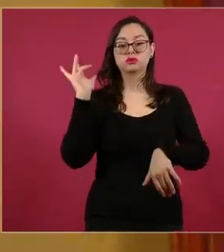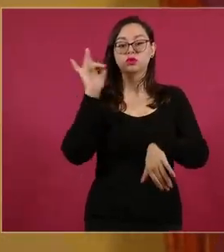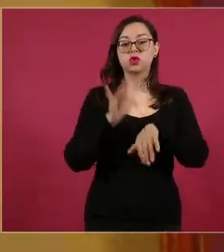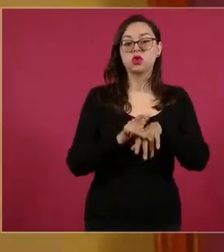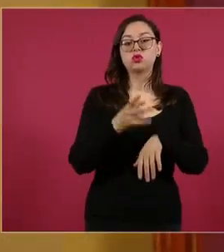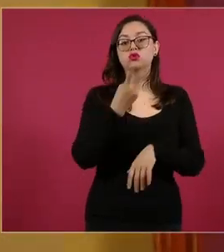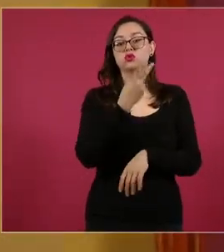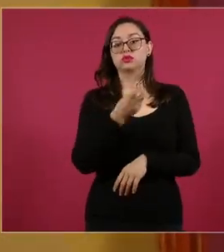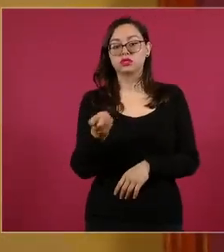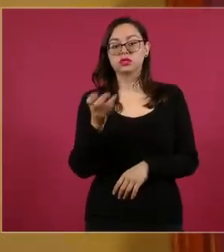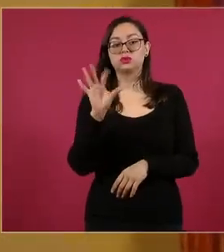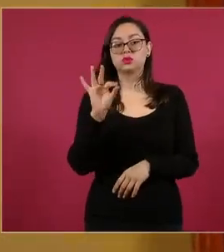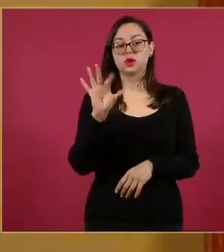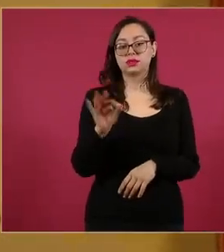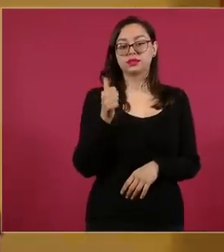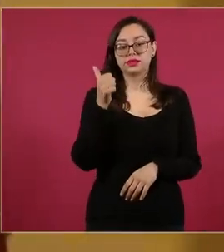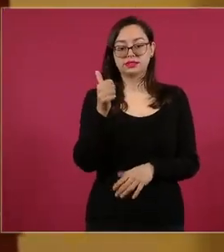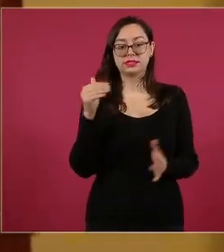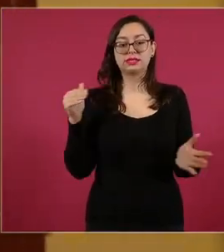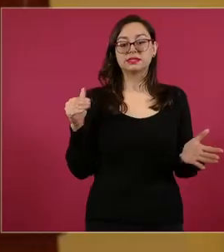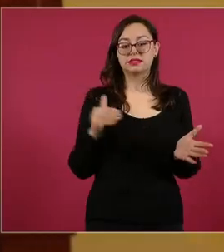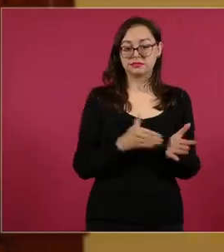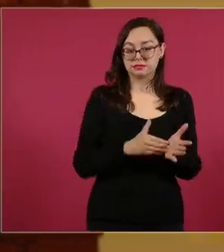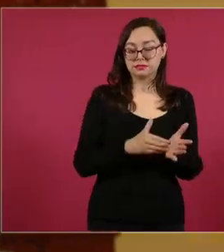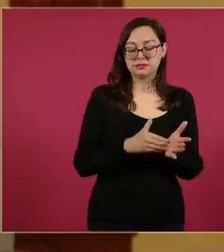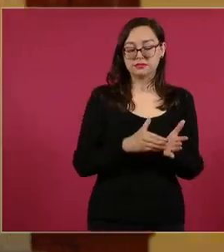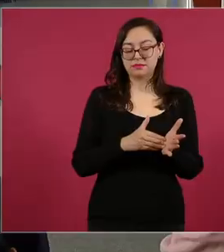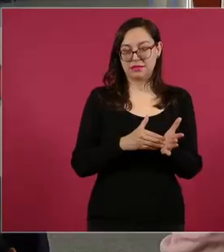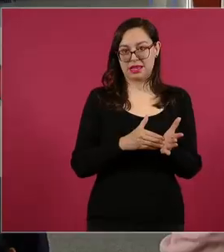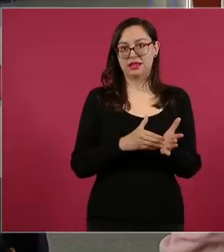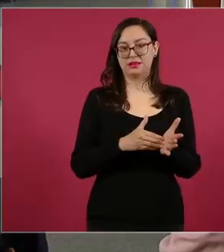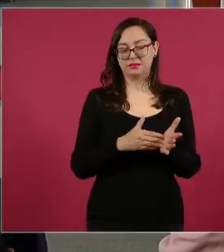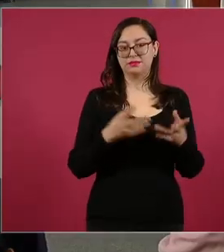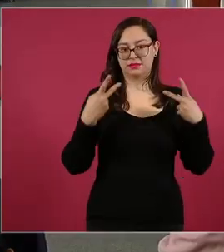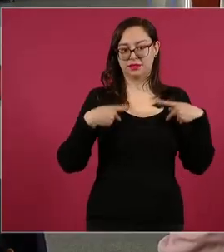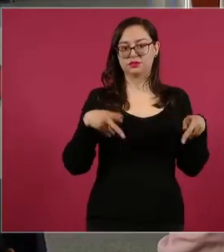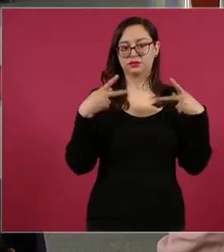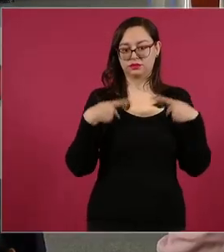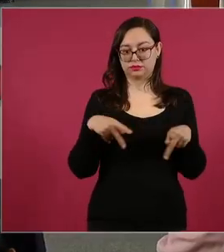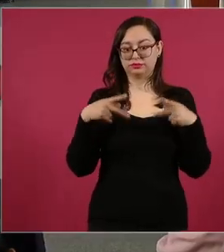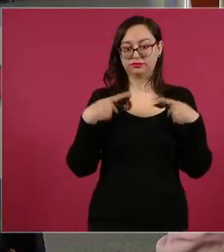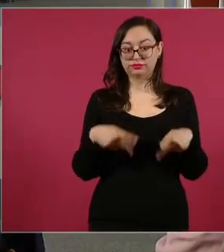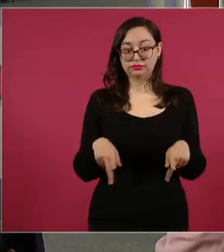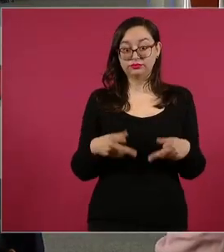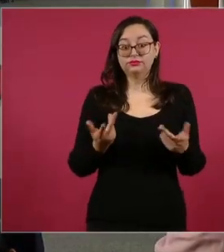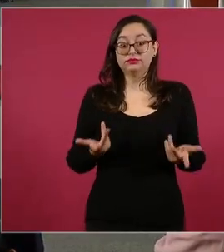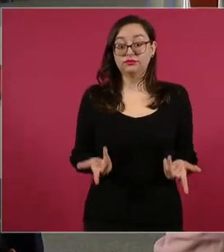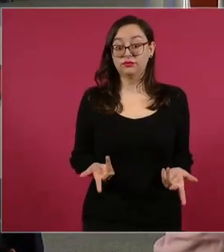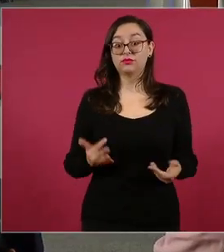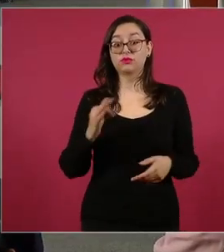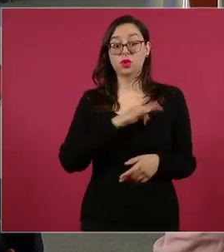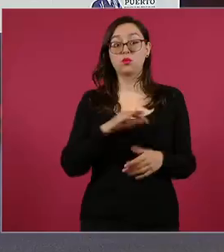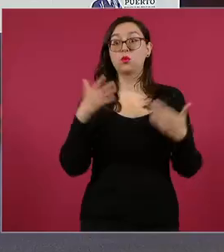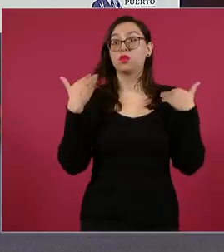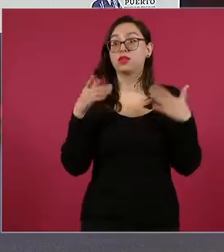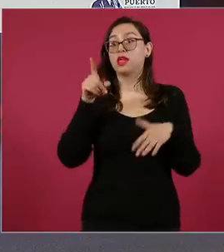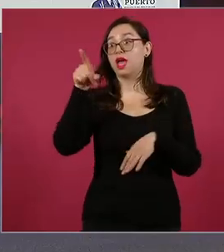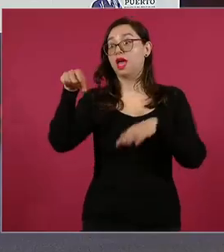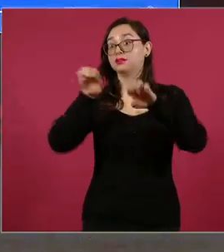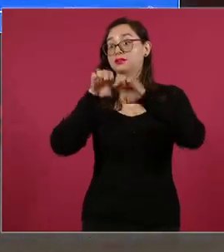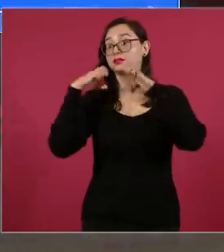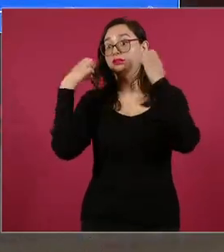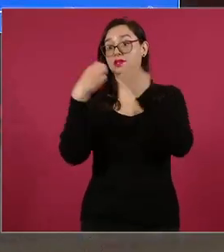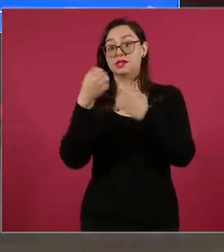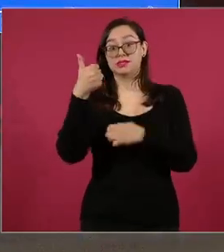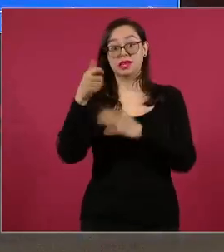246,926. En una comparación serían como 2.6 veces el Estadio Azteca, lo llenaríamos con los pasajeros que hemos transportado en ese